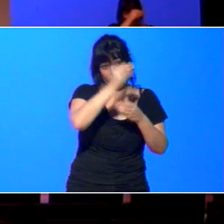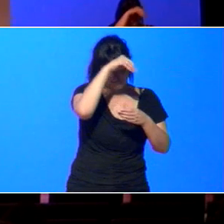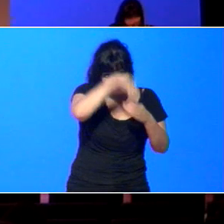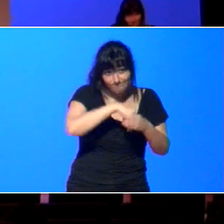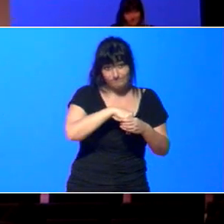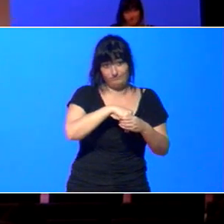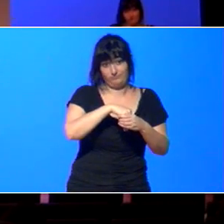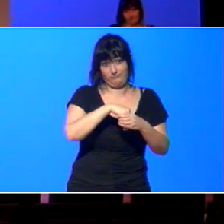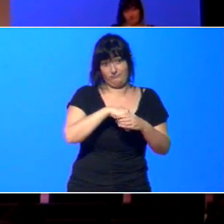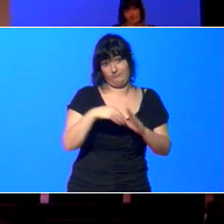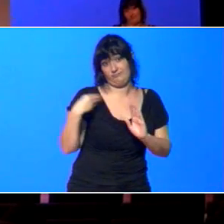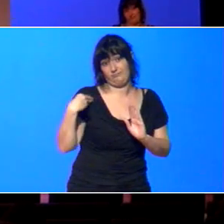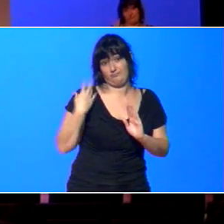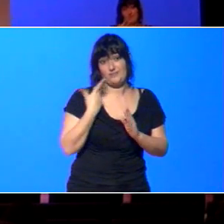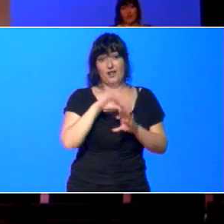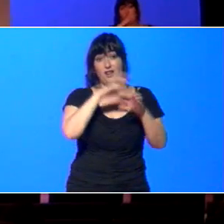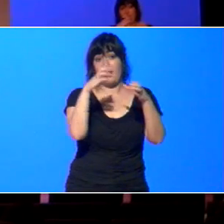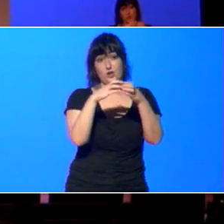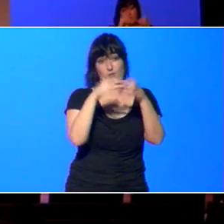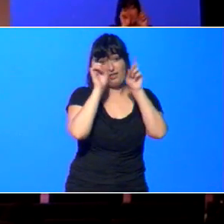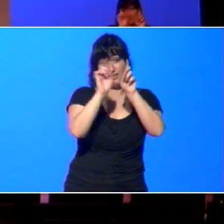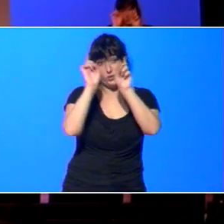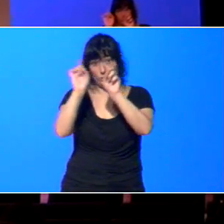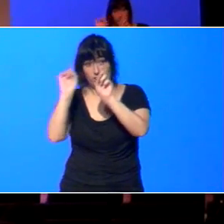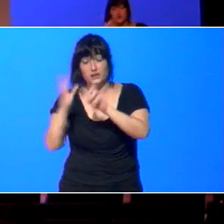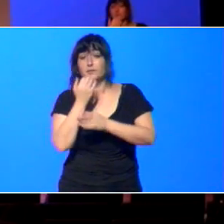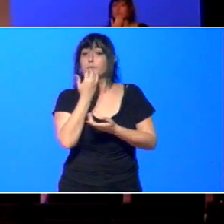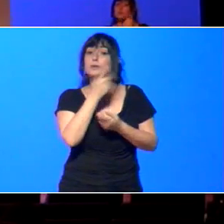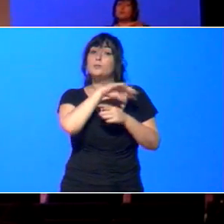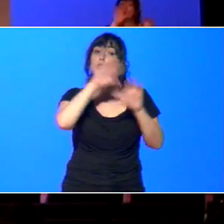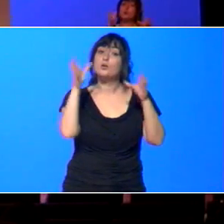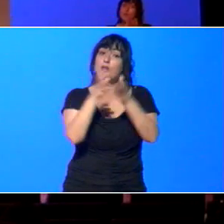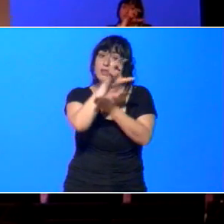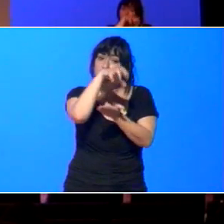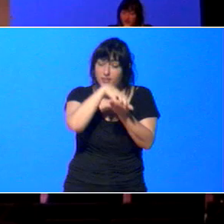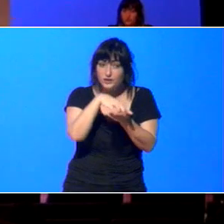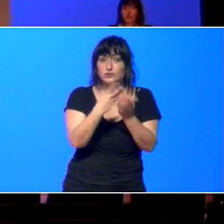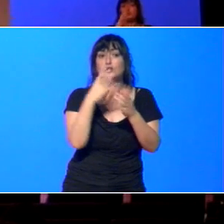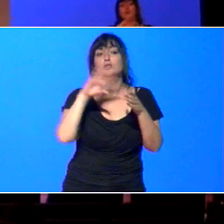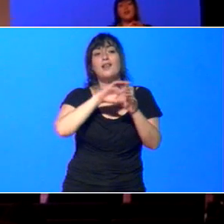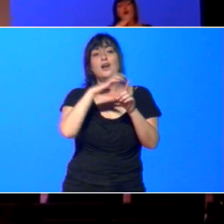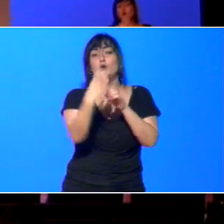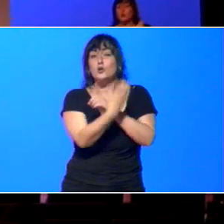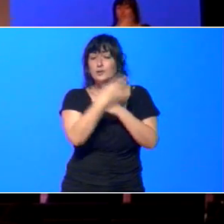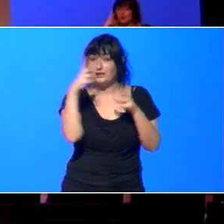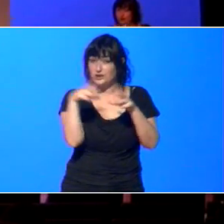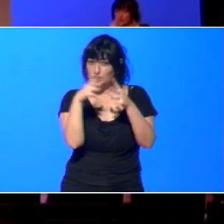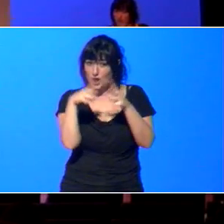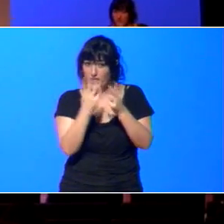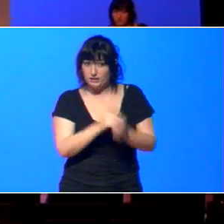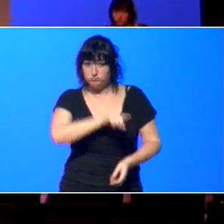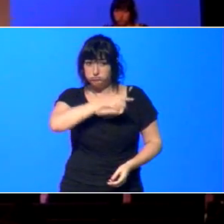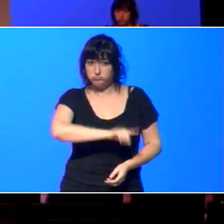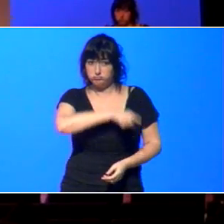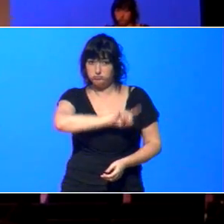los centros con su comunidad educativa, de los centros con su comunidad social a la que pertenecen, de los alumnos entre